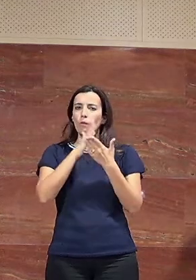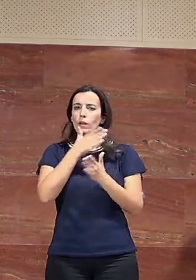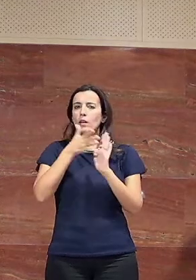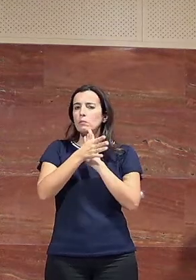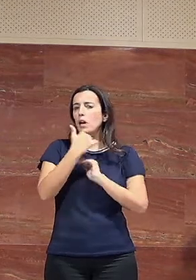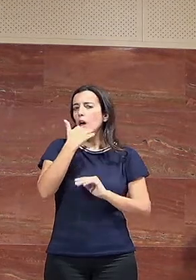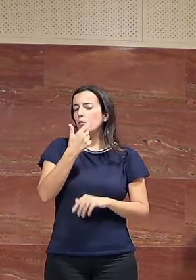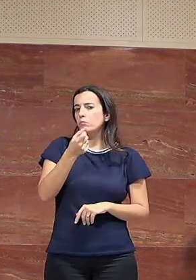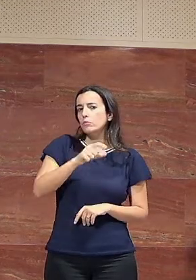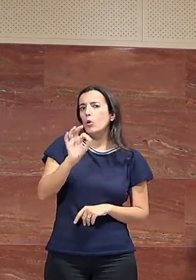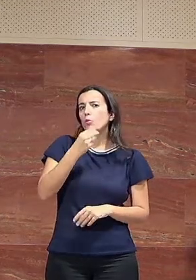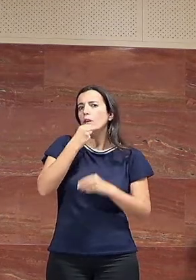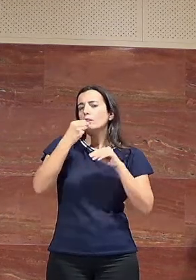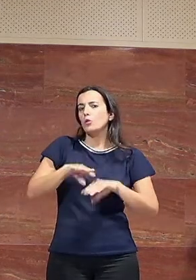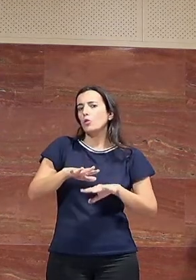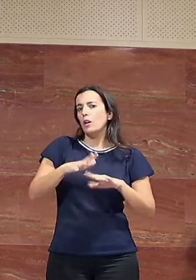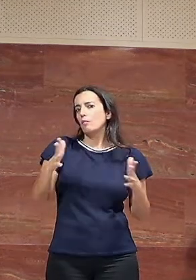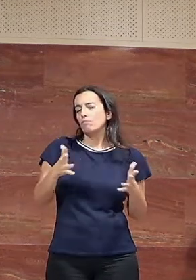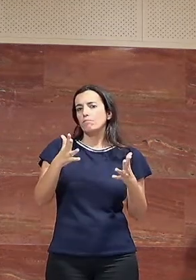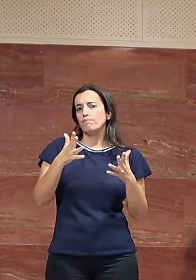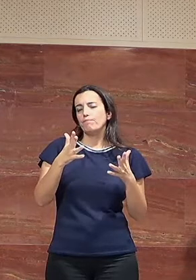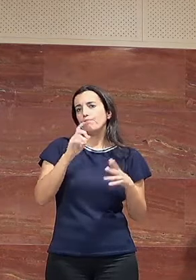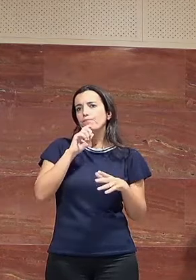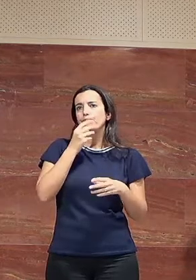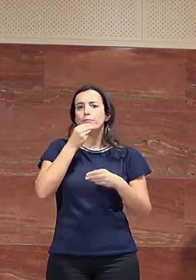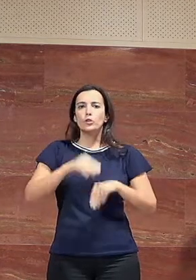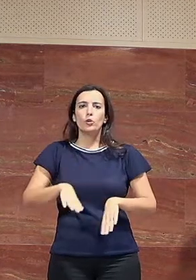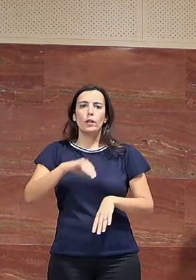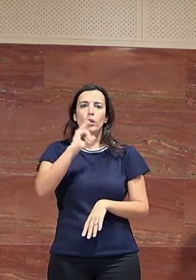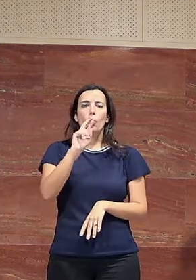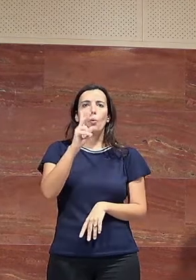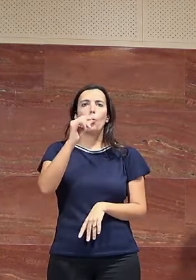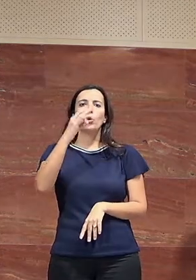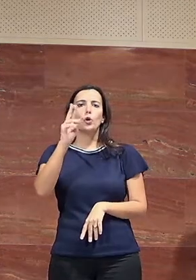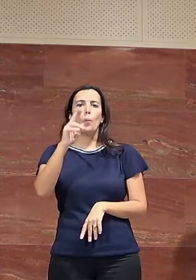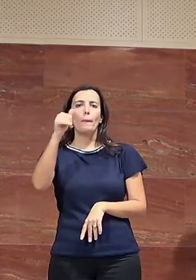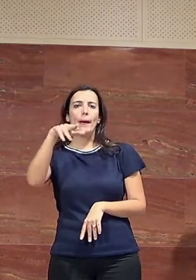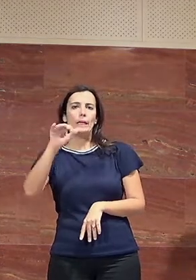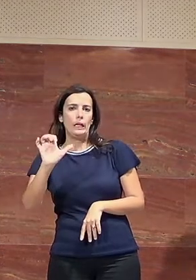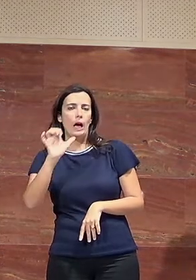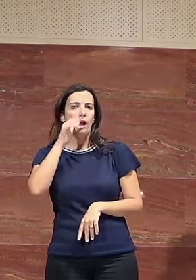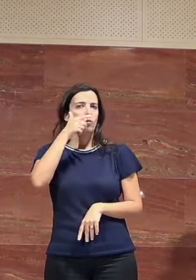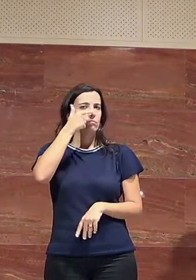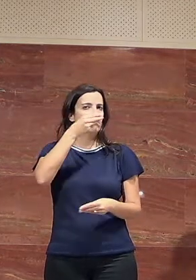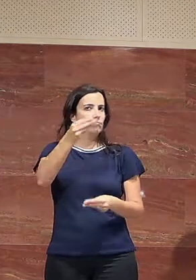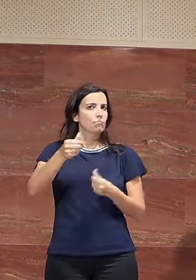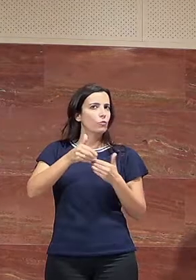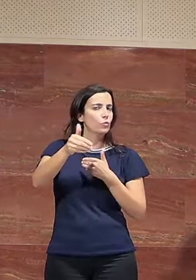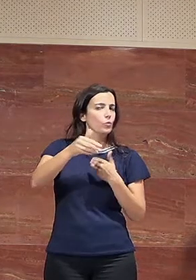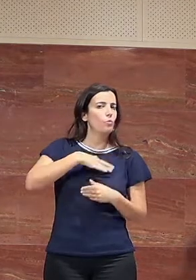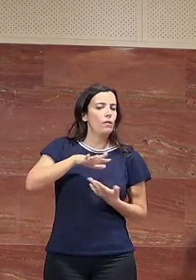una historia precursora como las historias de Julio Verne, que algún día veremos hecho realidad?